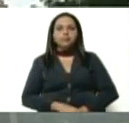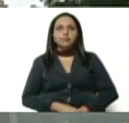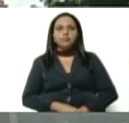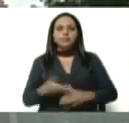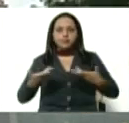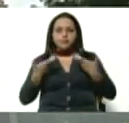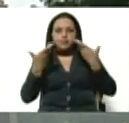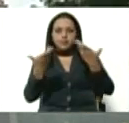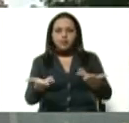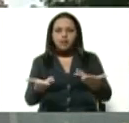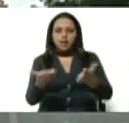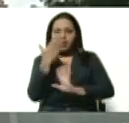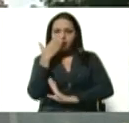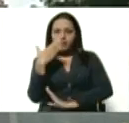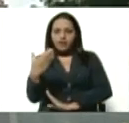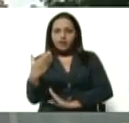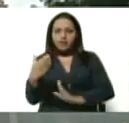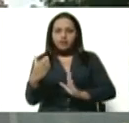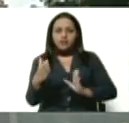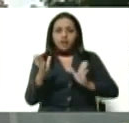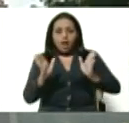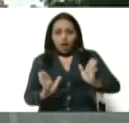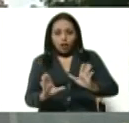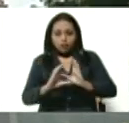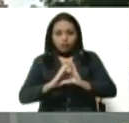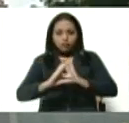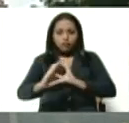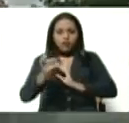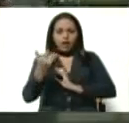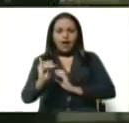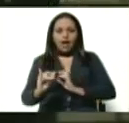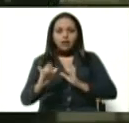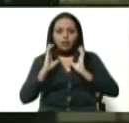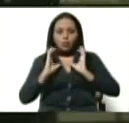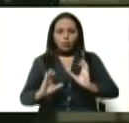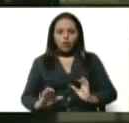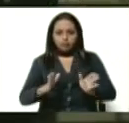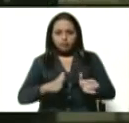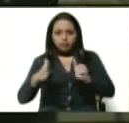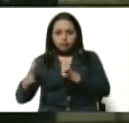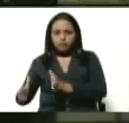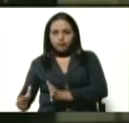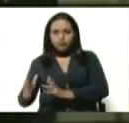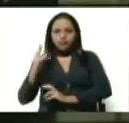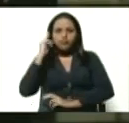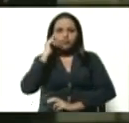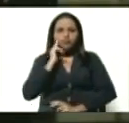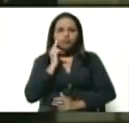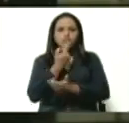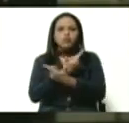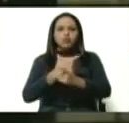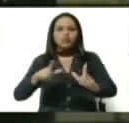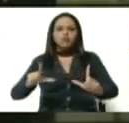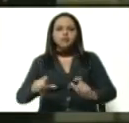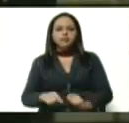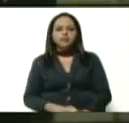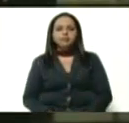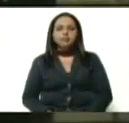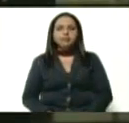ofrendaron ante el sarcófago que guarda los restos mortales del libertador y padre de la patria, Simón